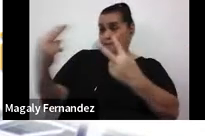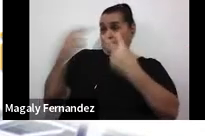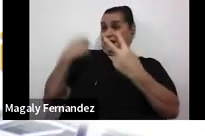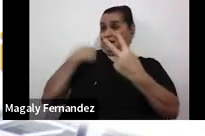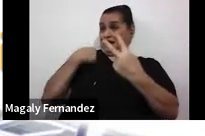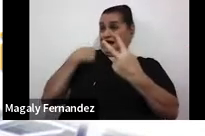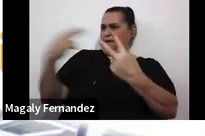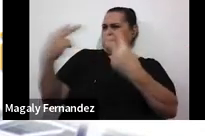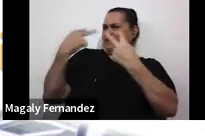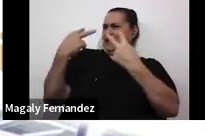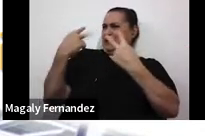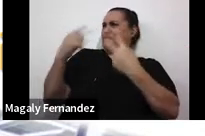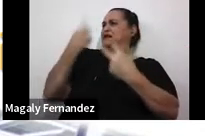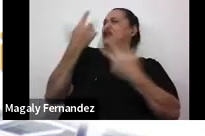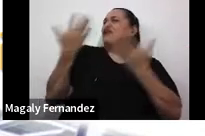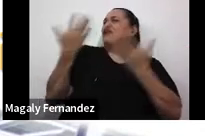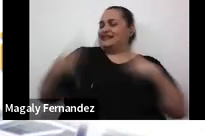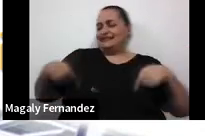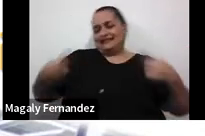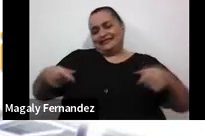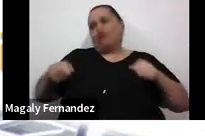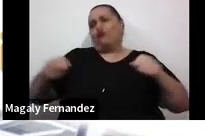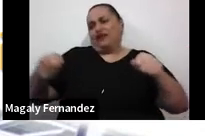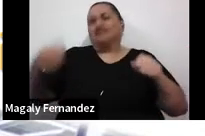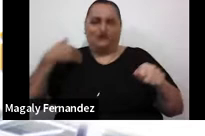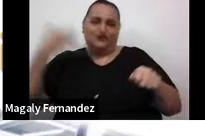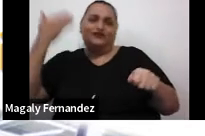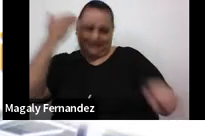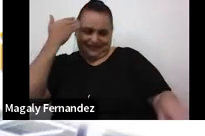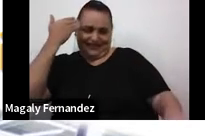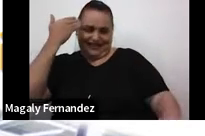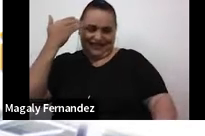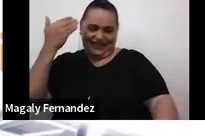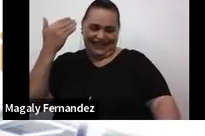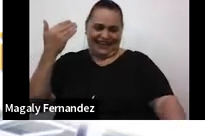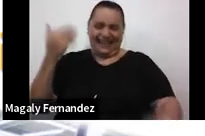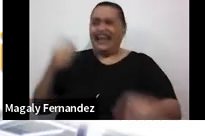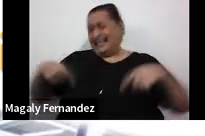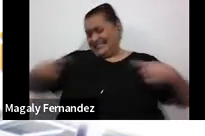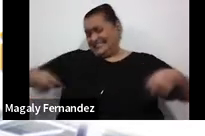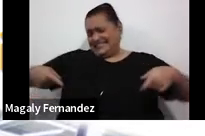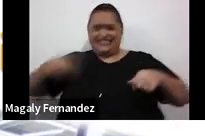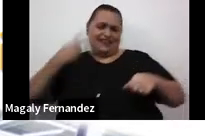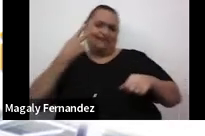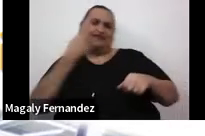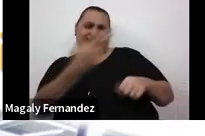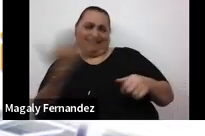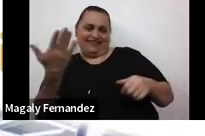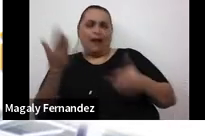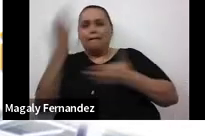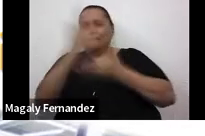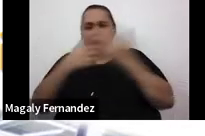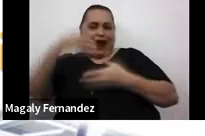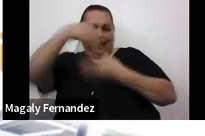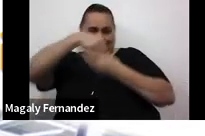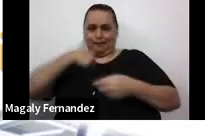ve primero la silla de ruedas Yo sé yo sé que las sillas muy evidente y no tengo problemas con eso no es parte de mi identidad